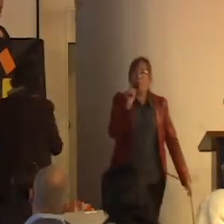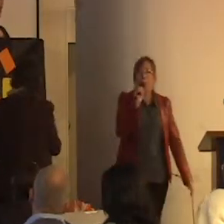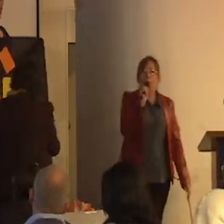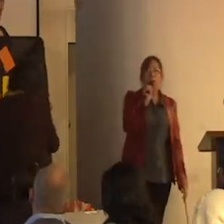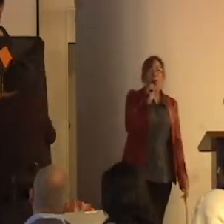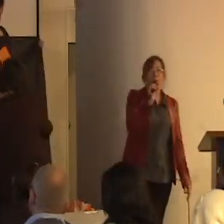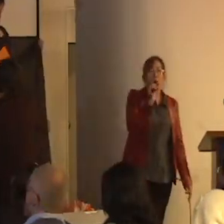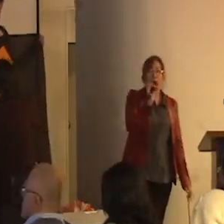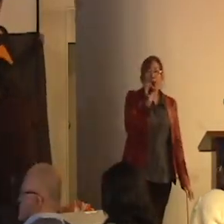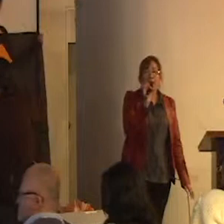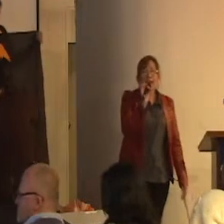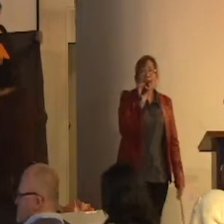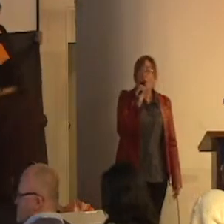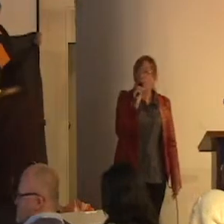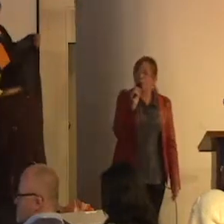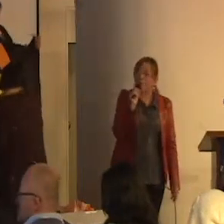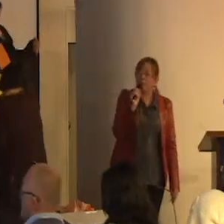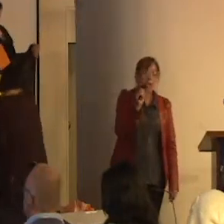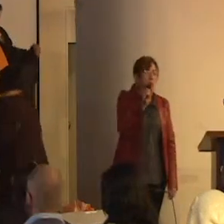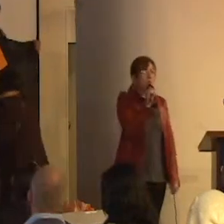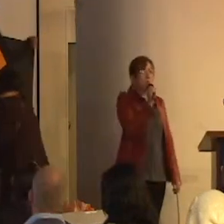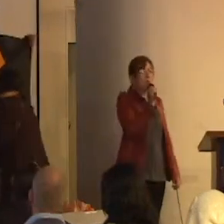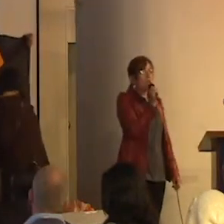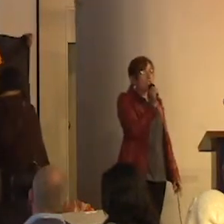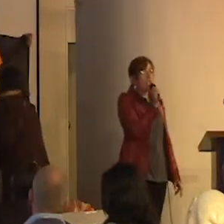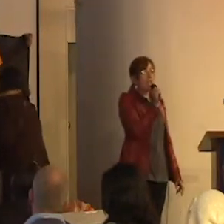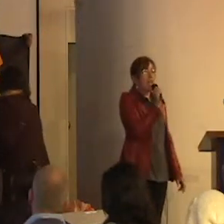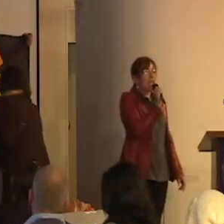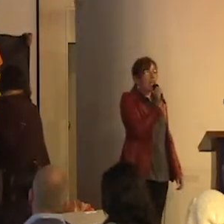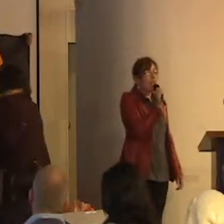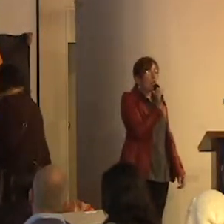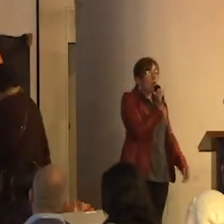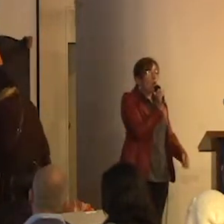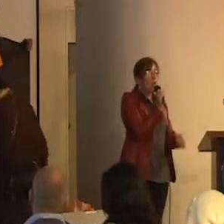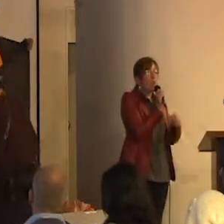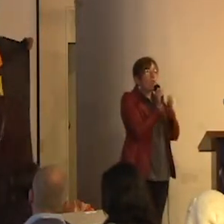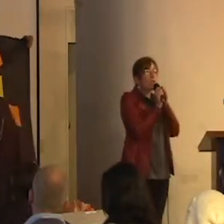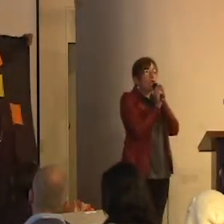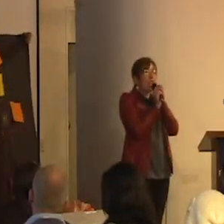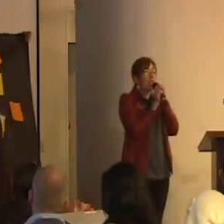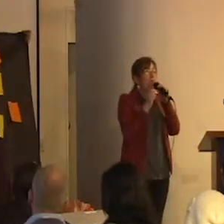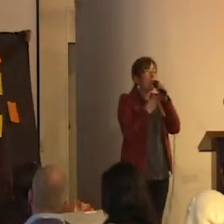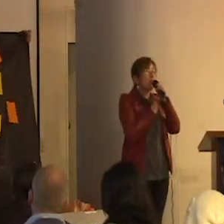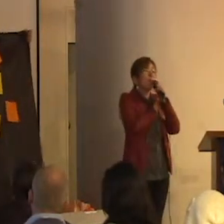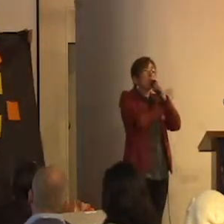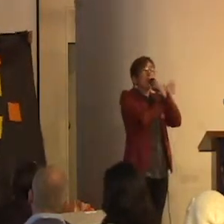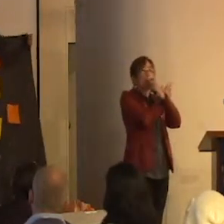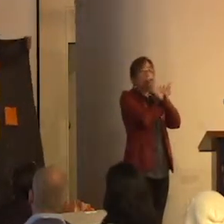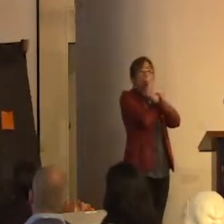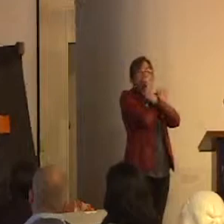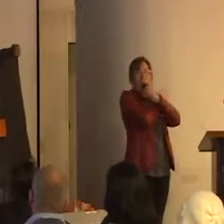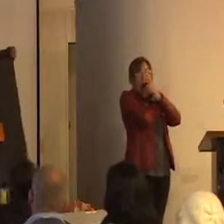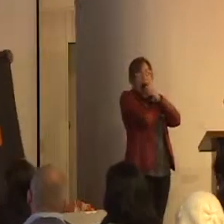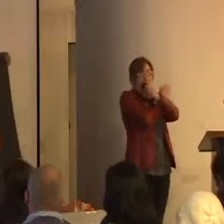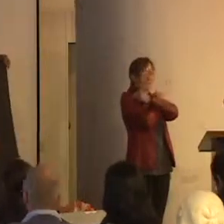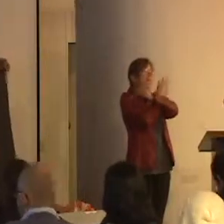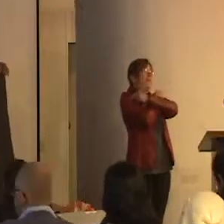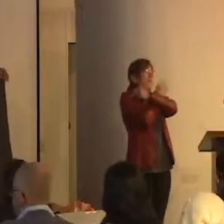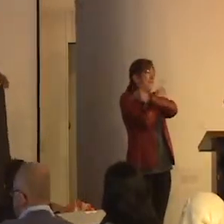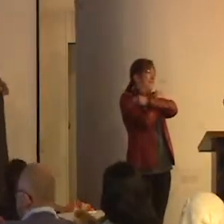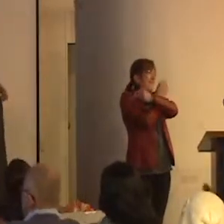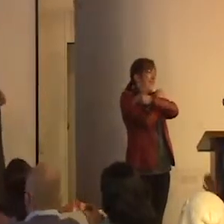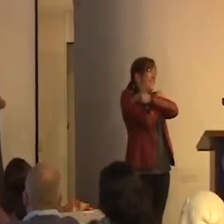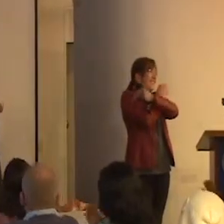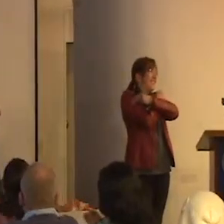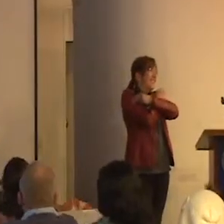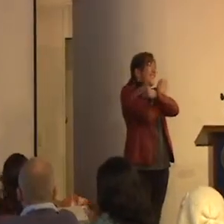Muchas gracias. Bueno, entonces, como vemos, tenemos mucho que agradecerle a nuestro cuerpo. Vamos a darle un aplauso a nuestro propio cuerpo